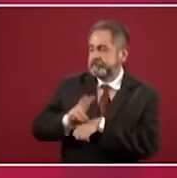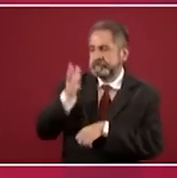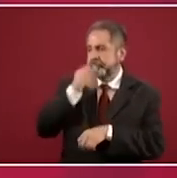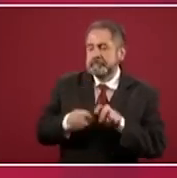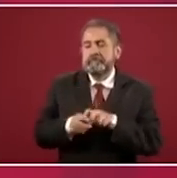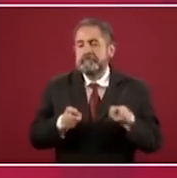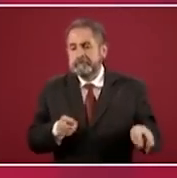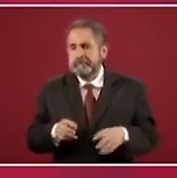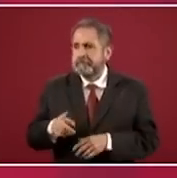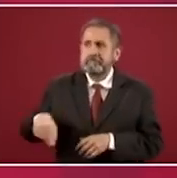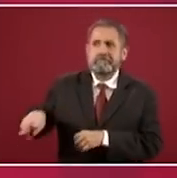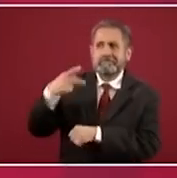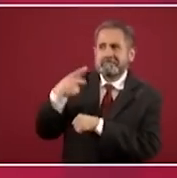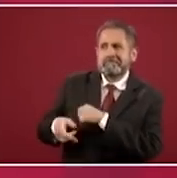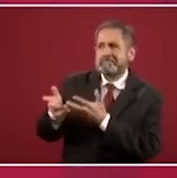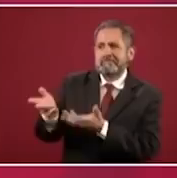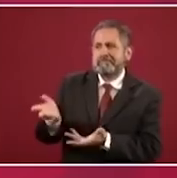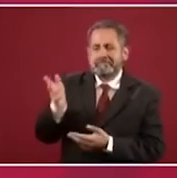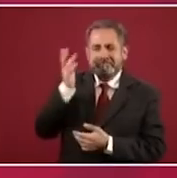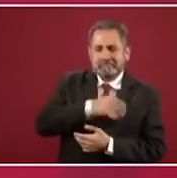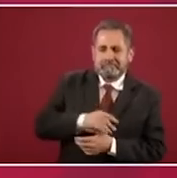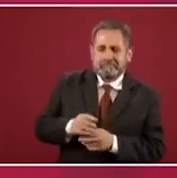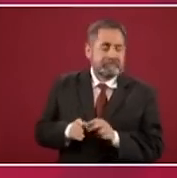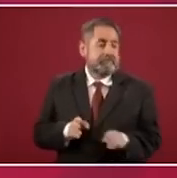Un peligro para México.